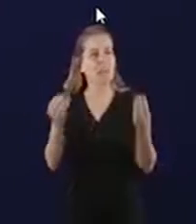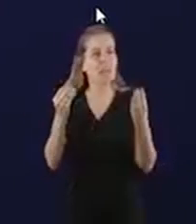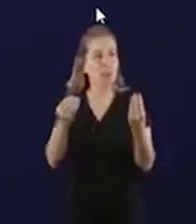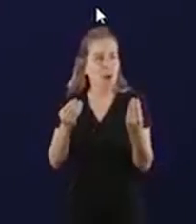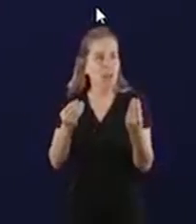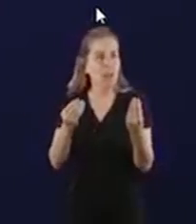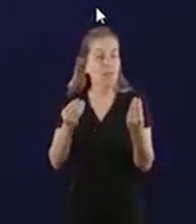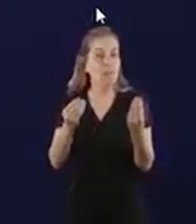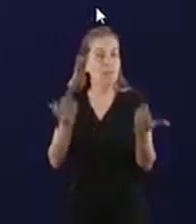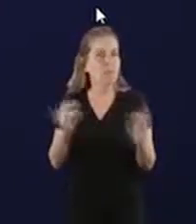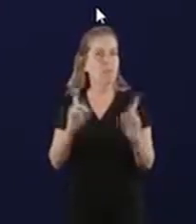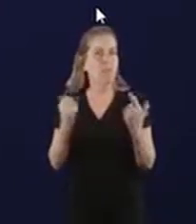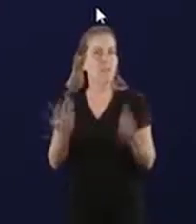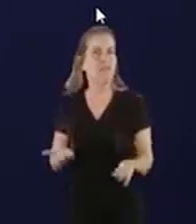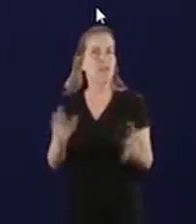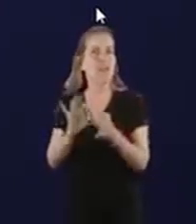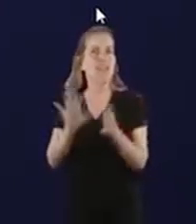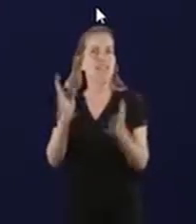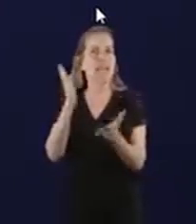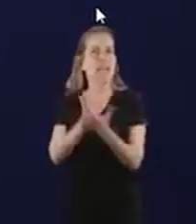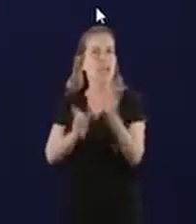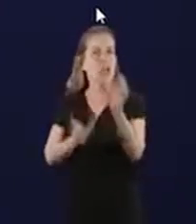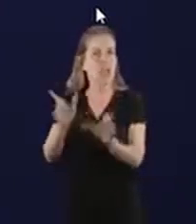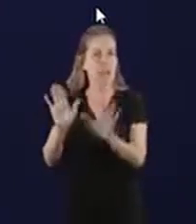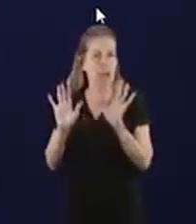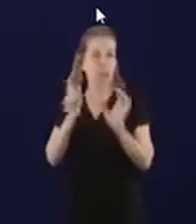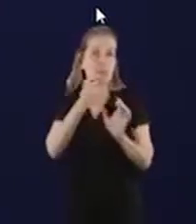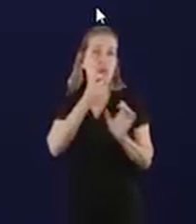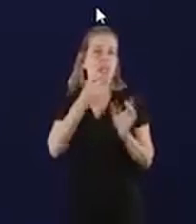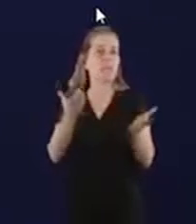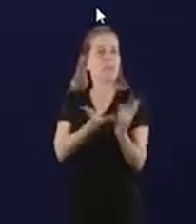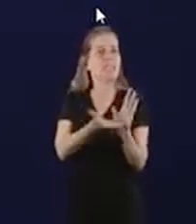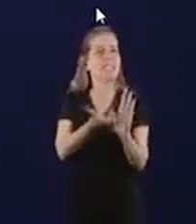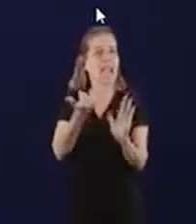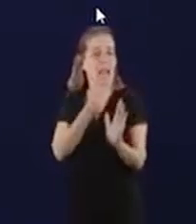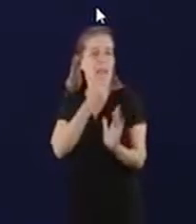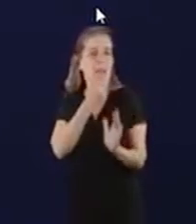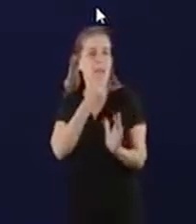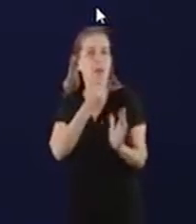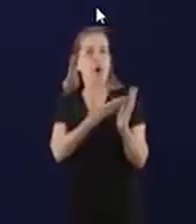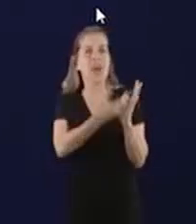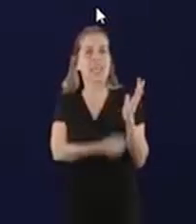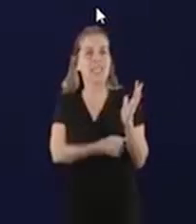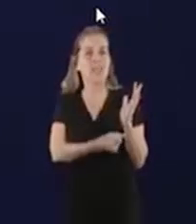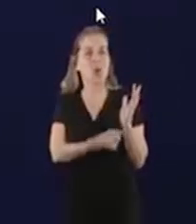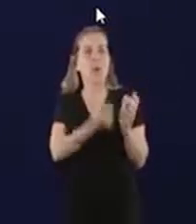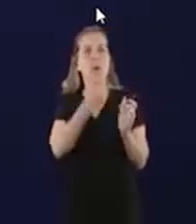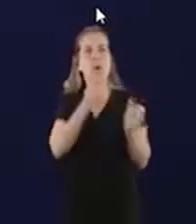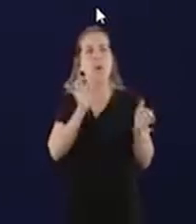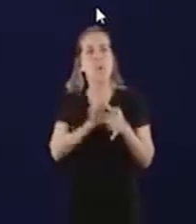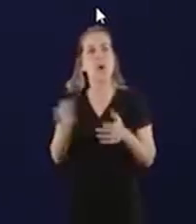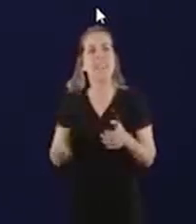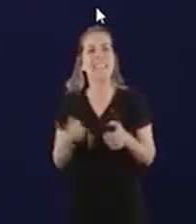trabajadores Como por ejemplo que se eliminaba la retención forzosa de los aportes de los trabajadores a los sindicatos esto iba a